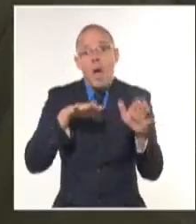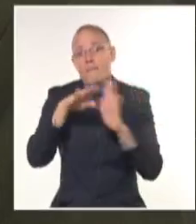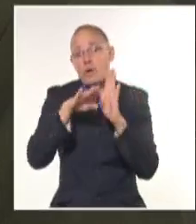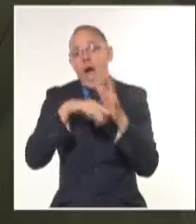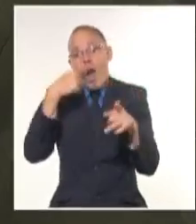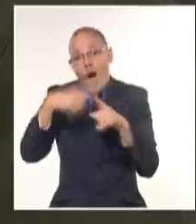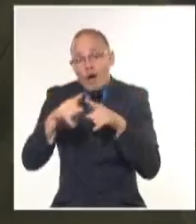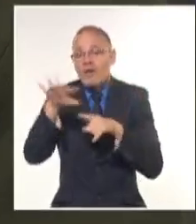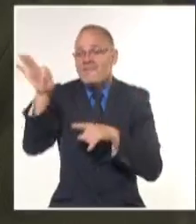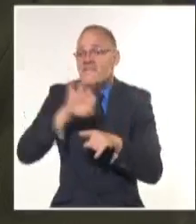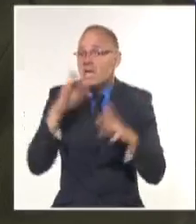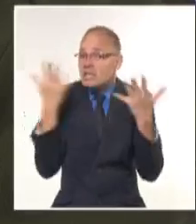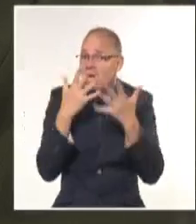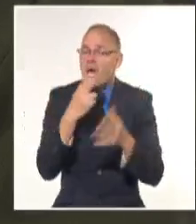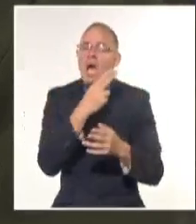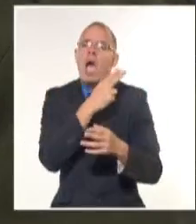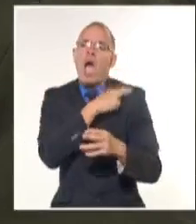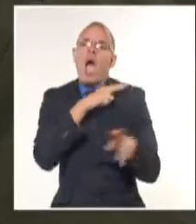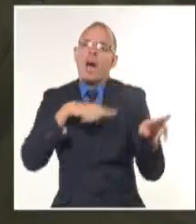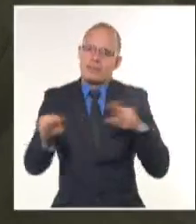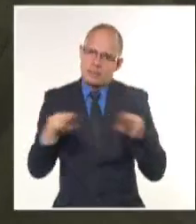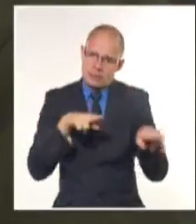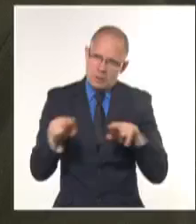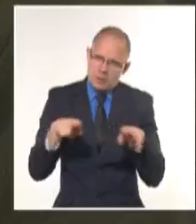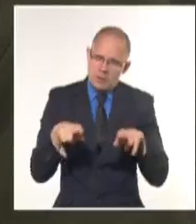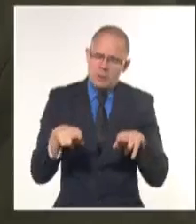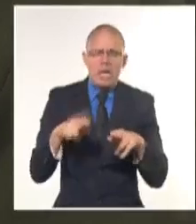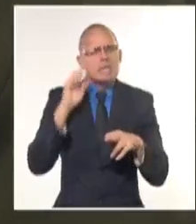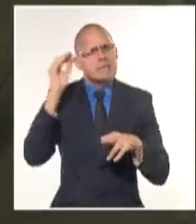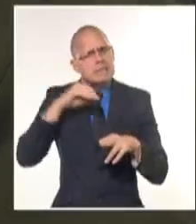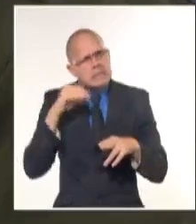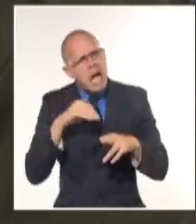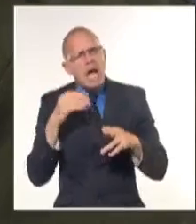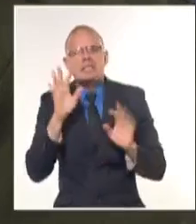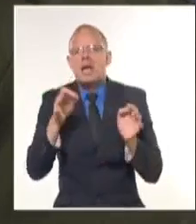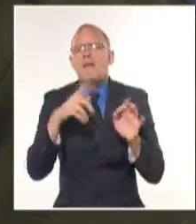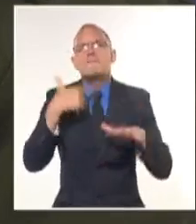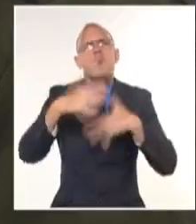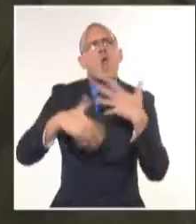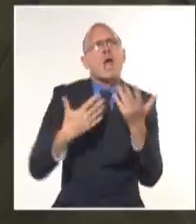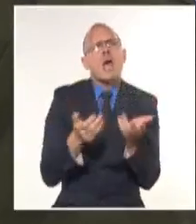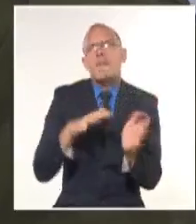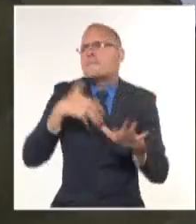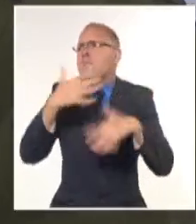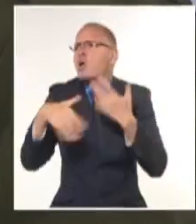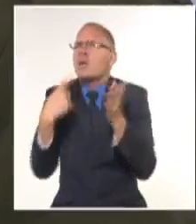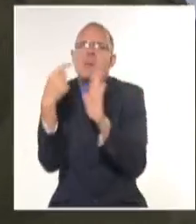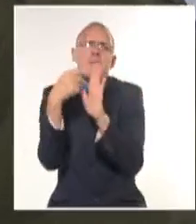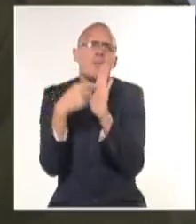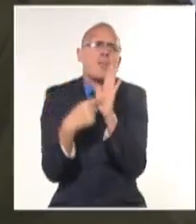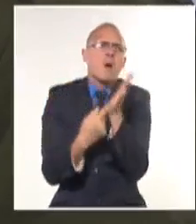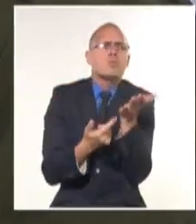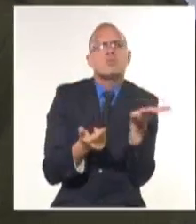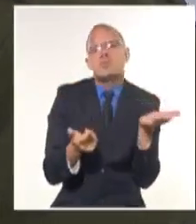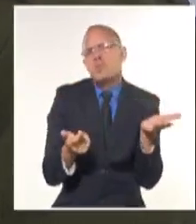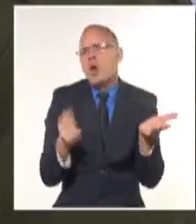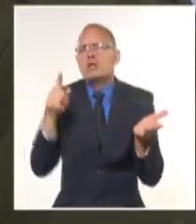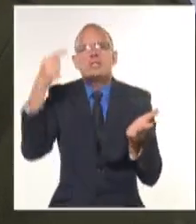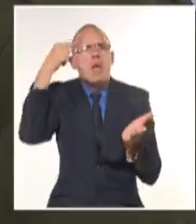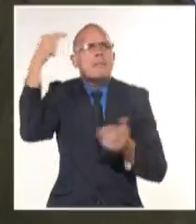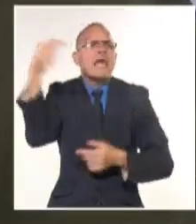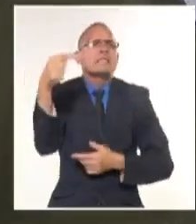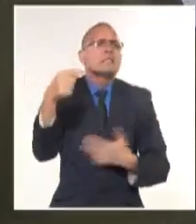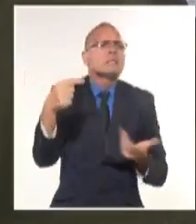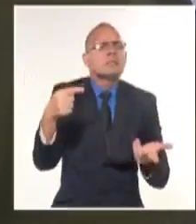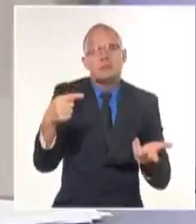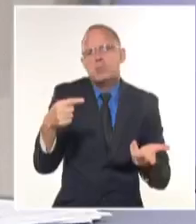temas, sobre experiencias positivas, Humberto, porque también siempre vemos mucho las aristas negativas, y yo creo que también hay que hablar de las experiencias